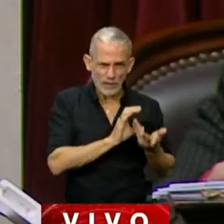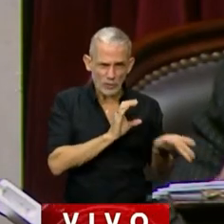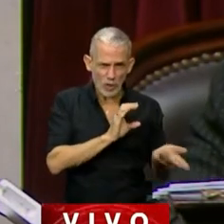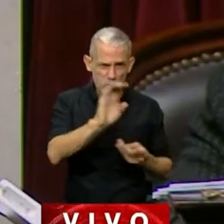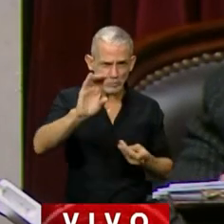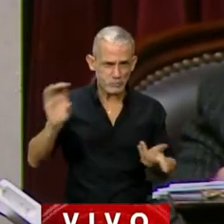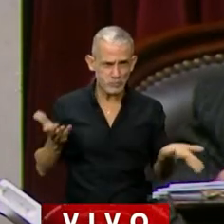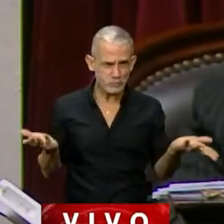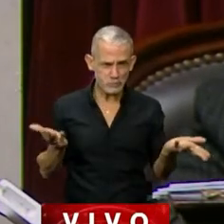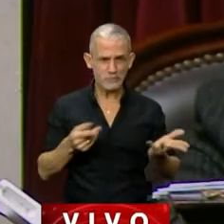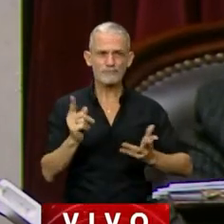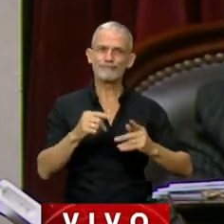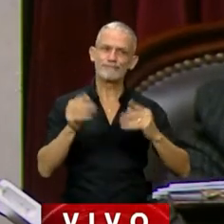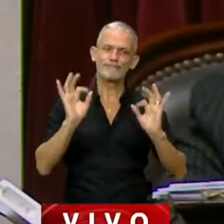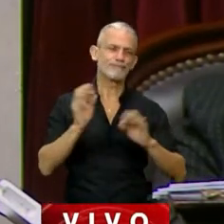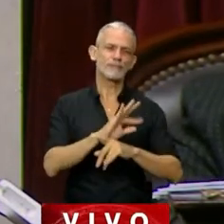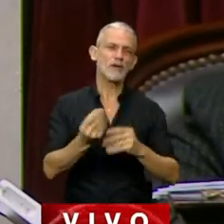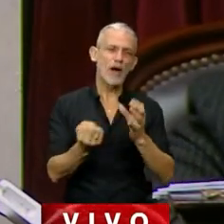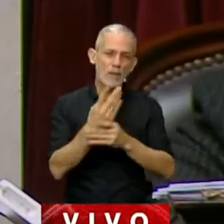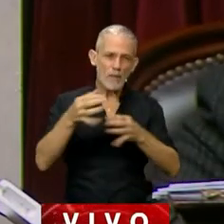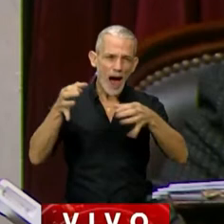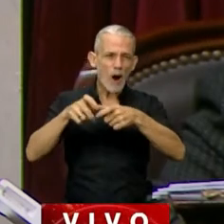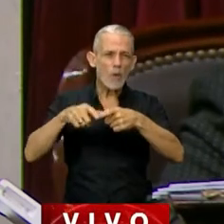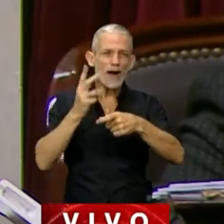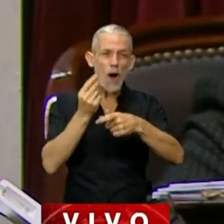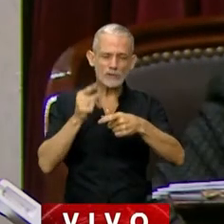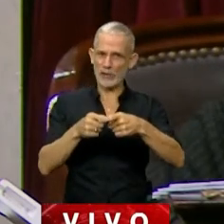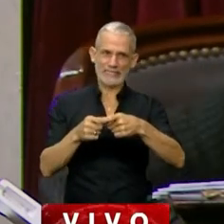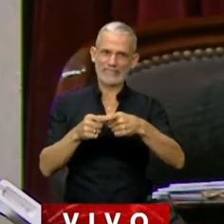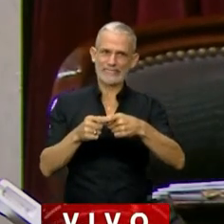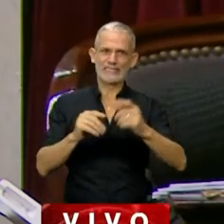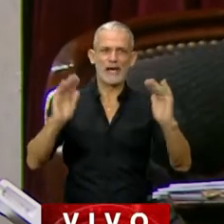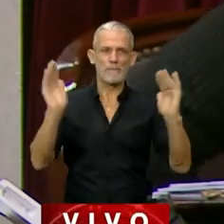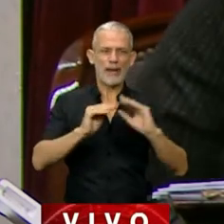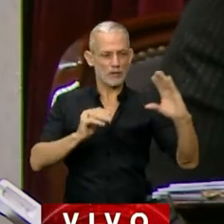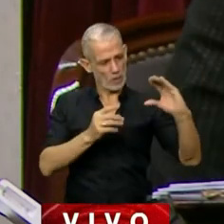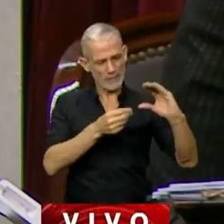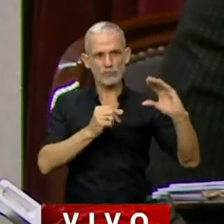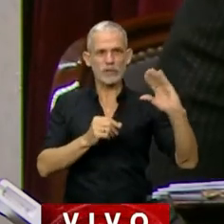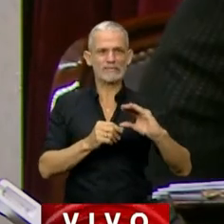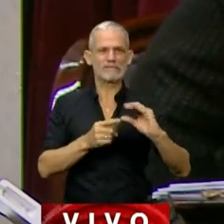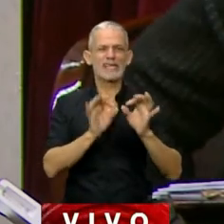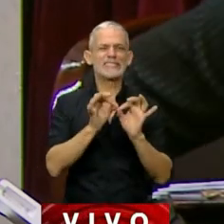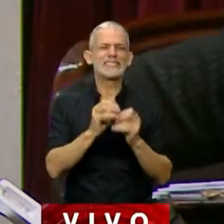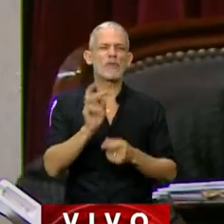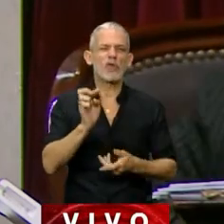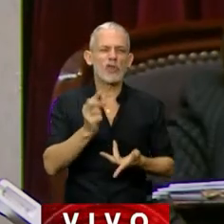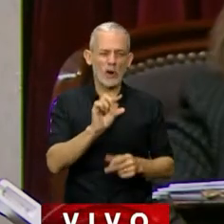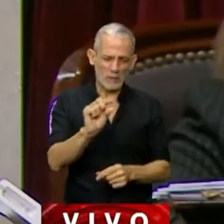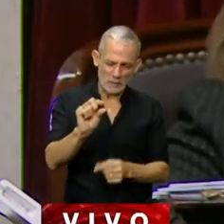presupuestario, y por eso concluía que la creación de Agujero Azul debilitaría, a centavos de